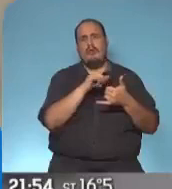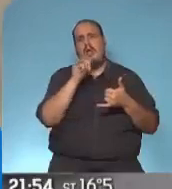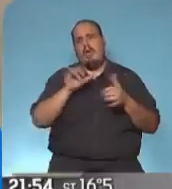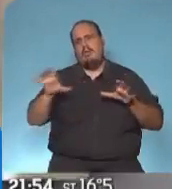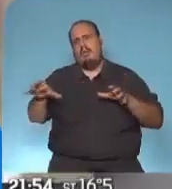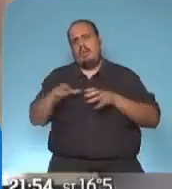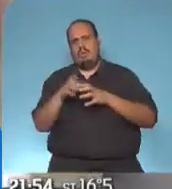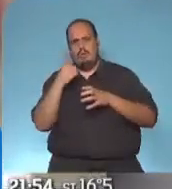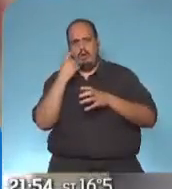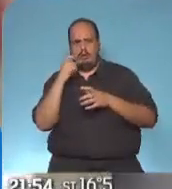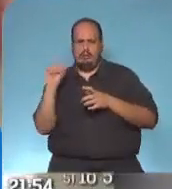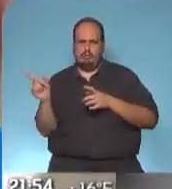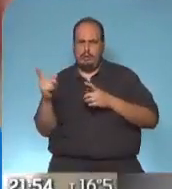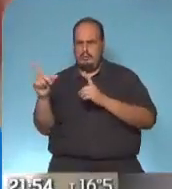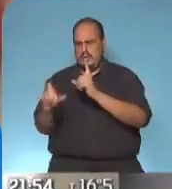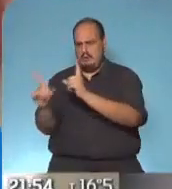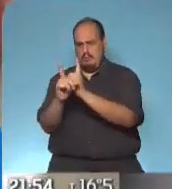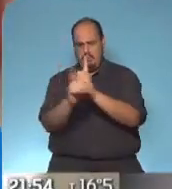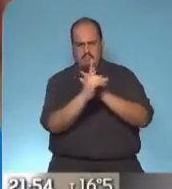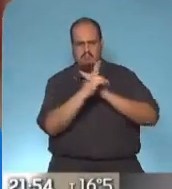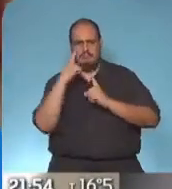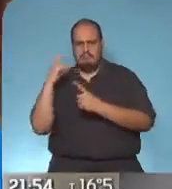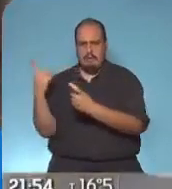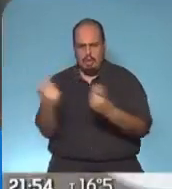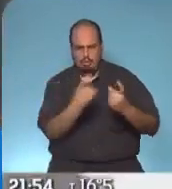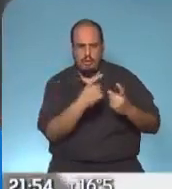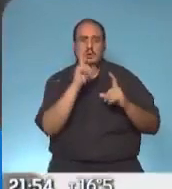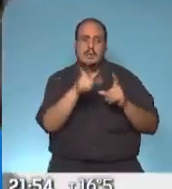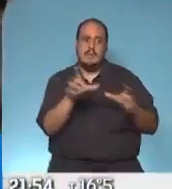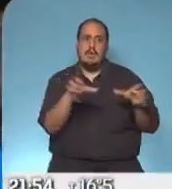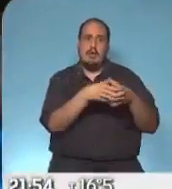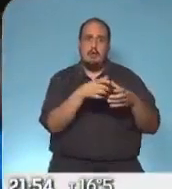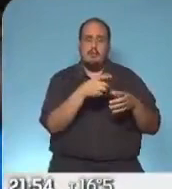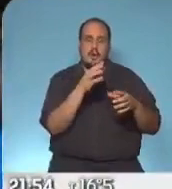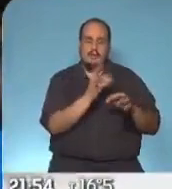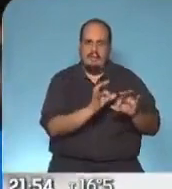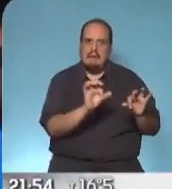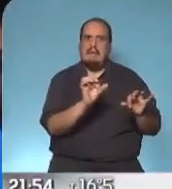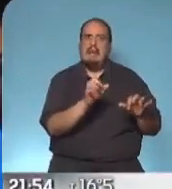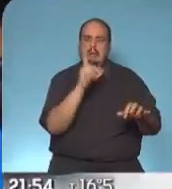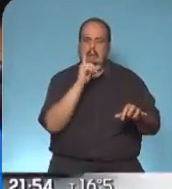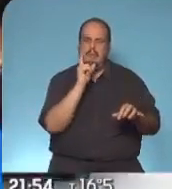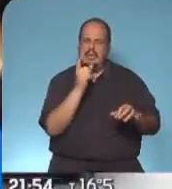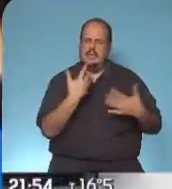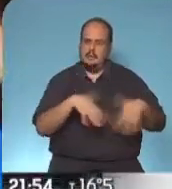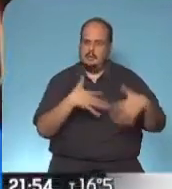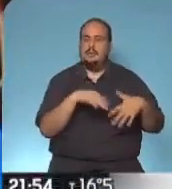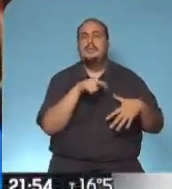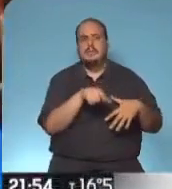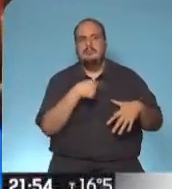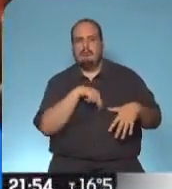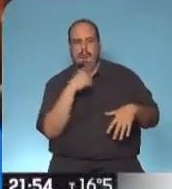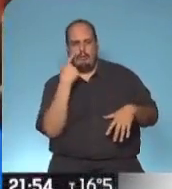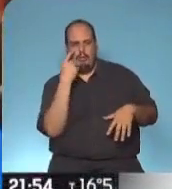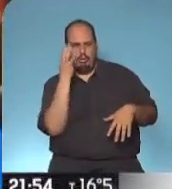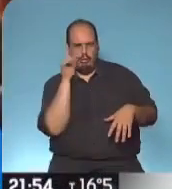equipo de seguimiento de casos y un equipo de casos críticos y alto riesgo que hemos reforzado en este tiempo, pensando